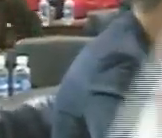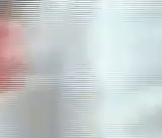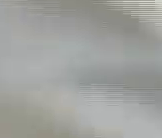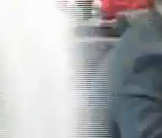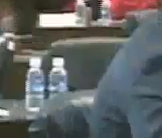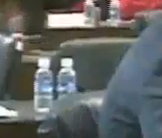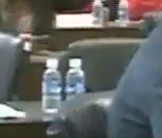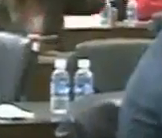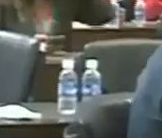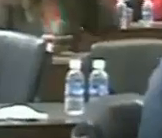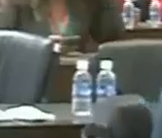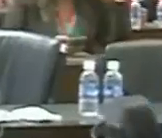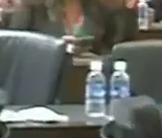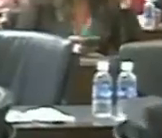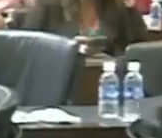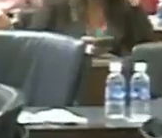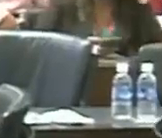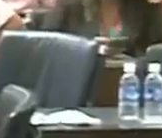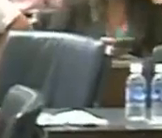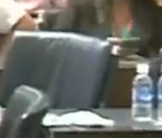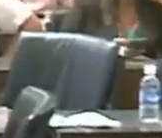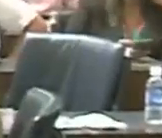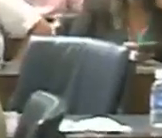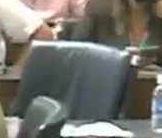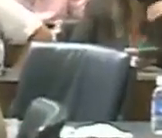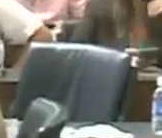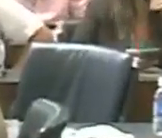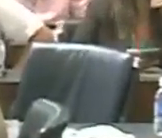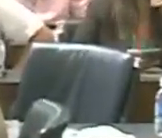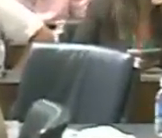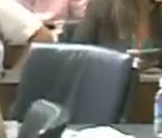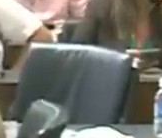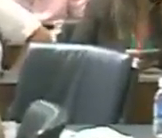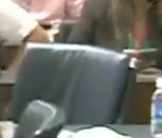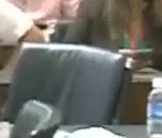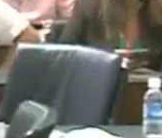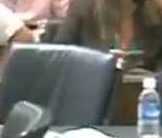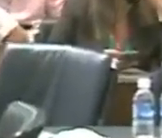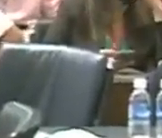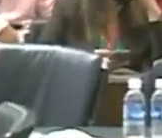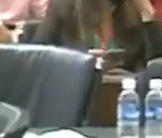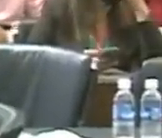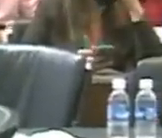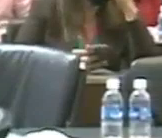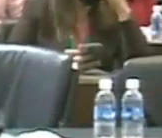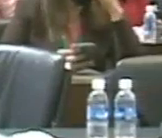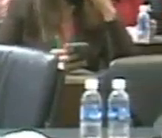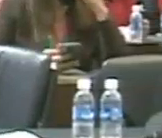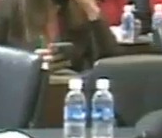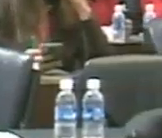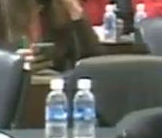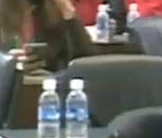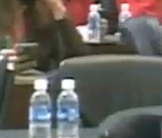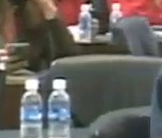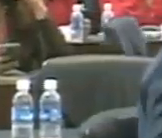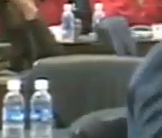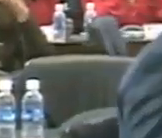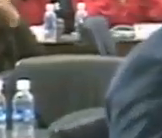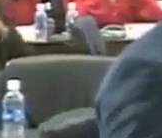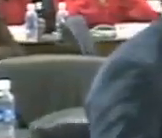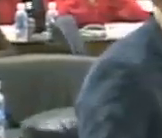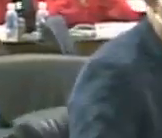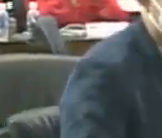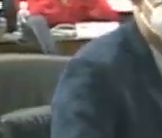Cuando son las 2:43 de la tarde, se da inicio a esta sesión ordinaria del día de hoy, 9 de agosto del